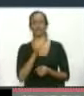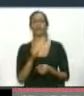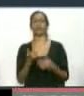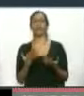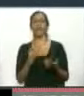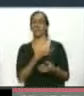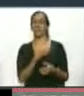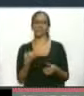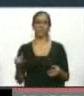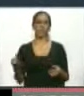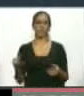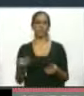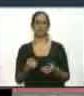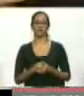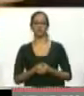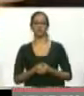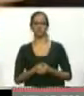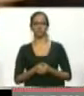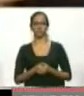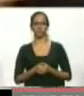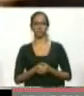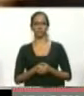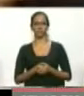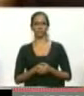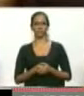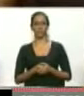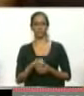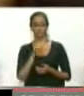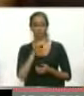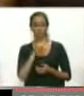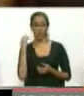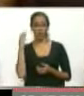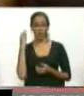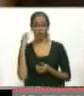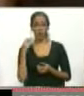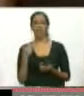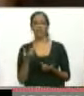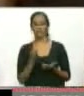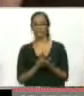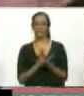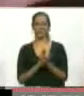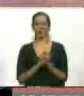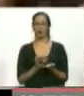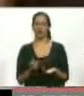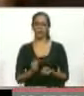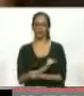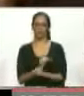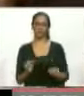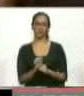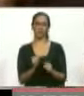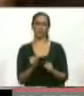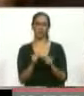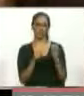perfectamente verosímil informar sobre colombia es siempre un desafío el foco noticioso internacional